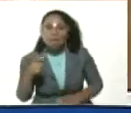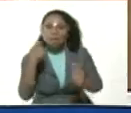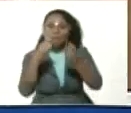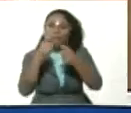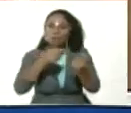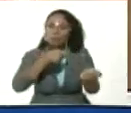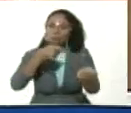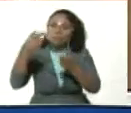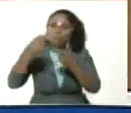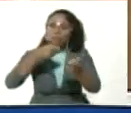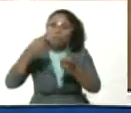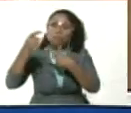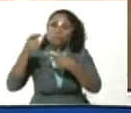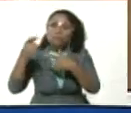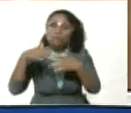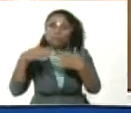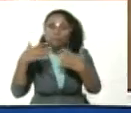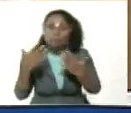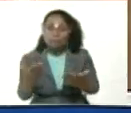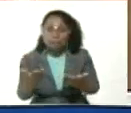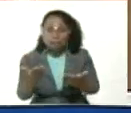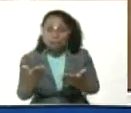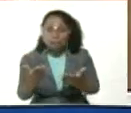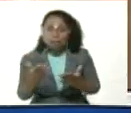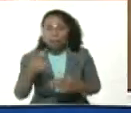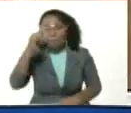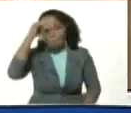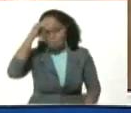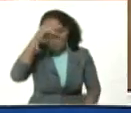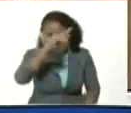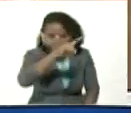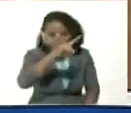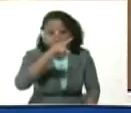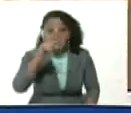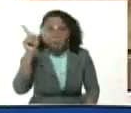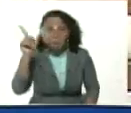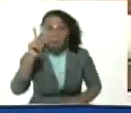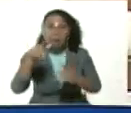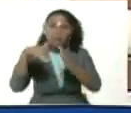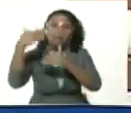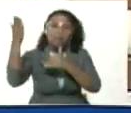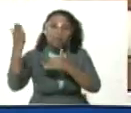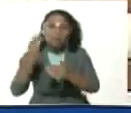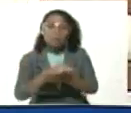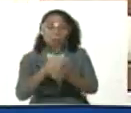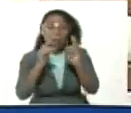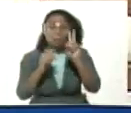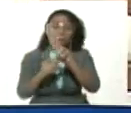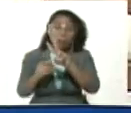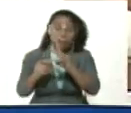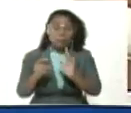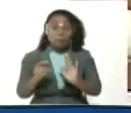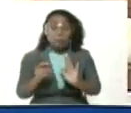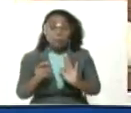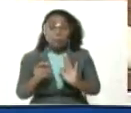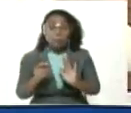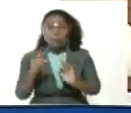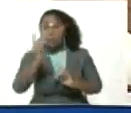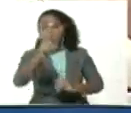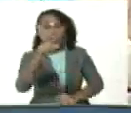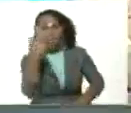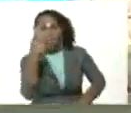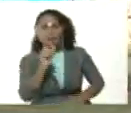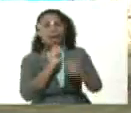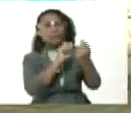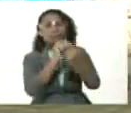Exportadora de ganado vacuno al exterior. Mira, fíjate. ¿Tú no viste esa